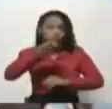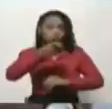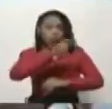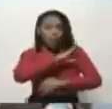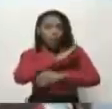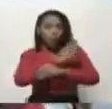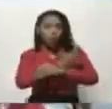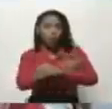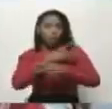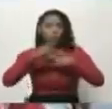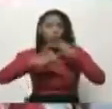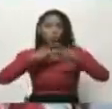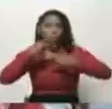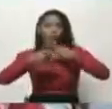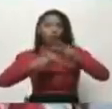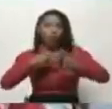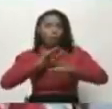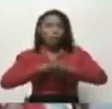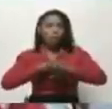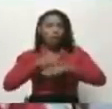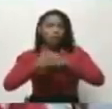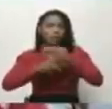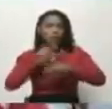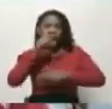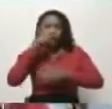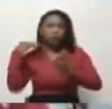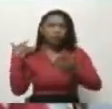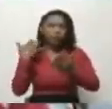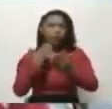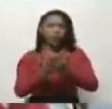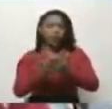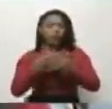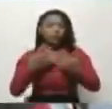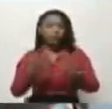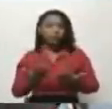poder político, porque fueron años de